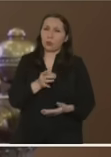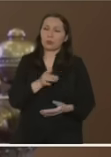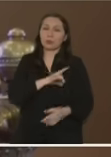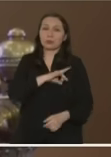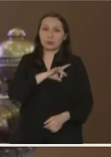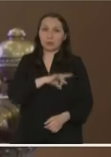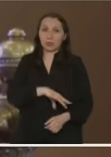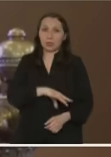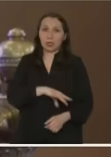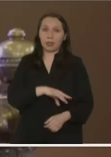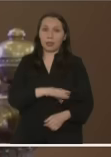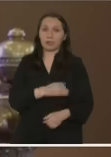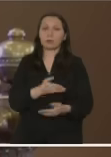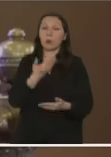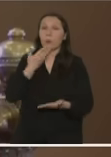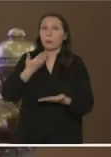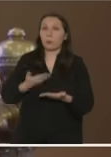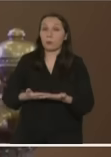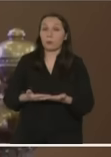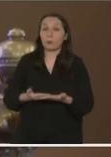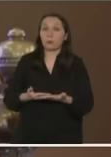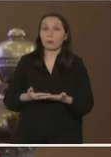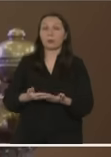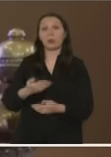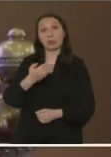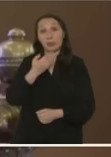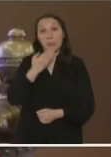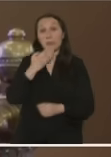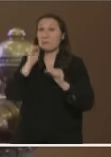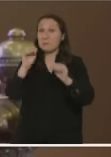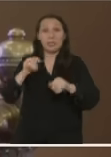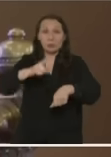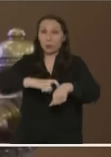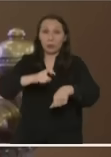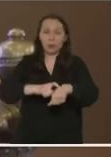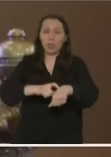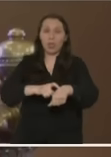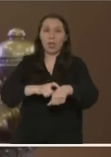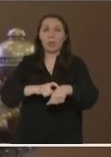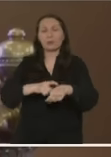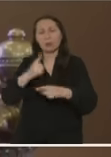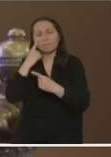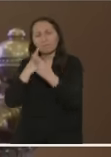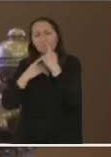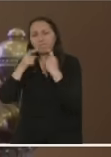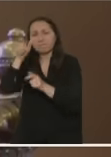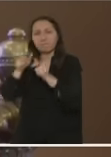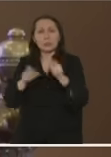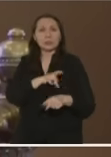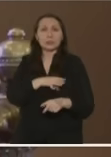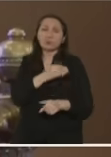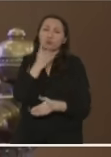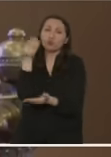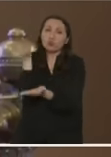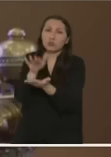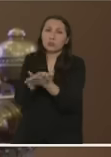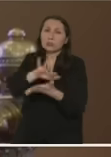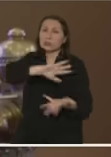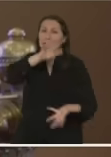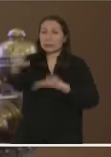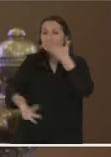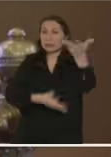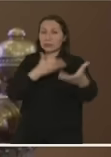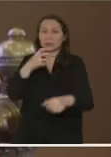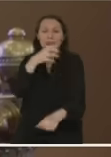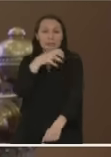Chile, cuando también paralelamente lloramos a los compatriotas que perdieron la vida en la catástrofe